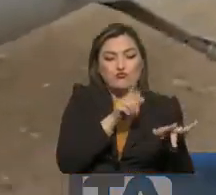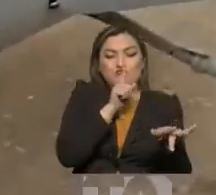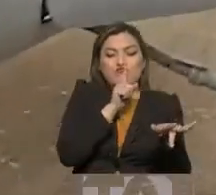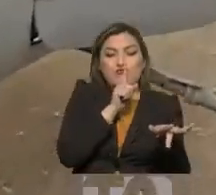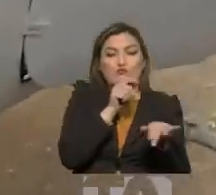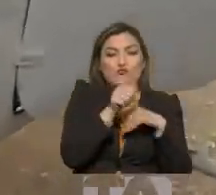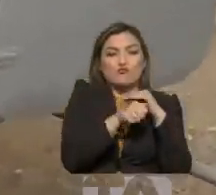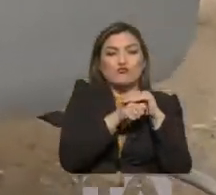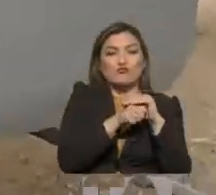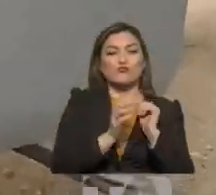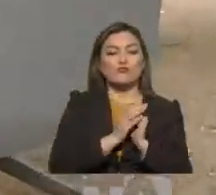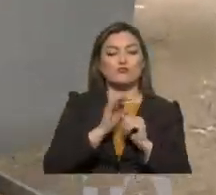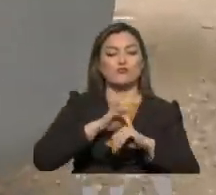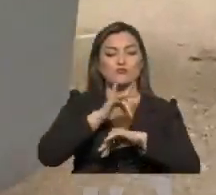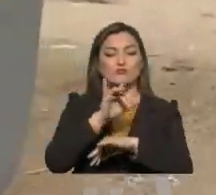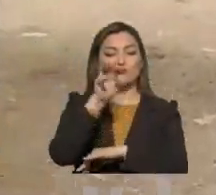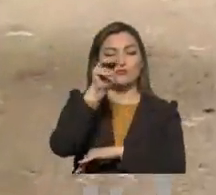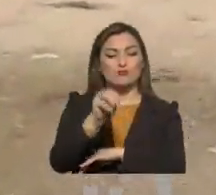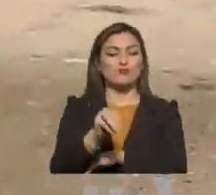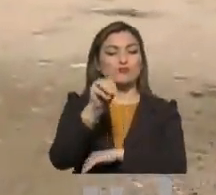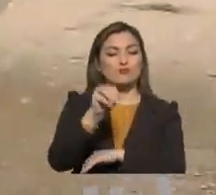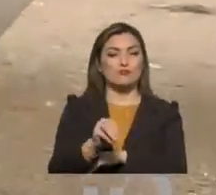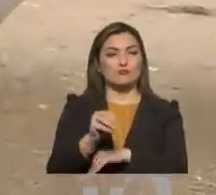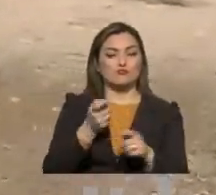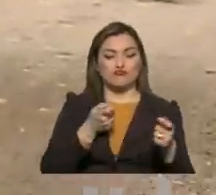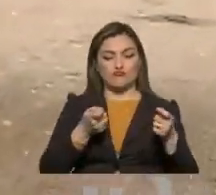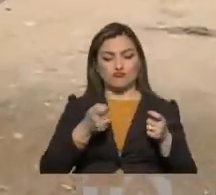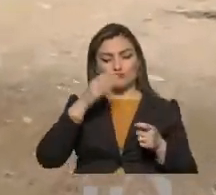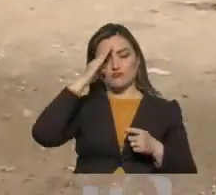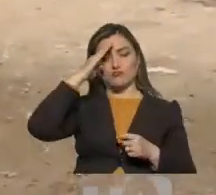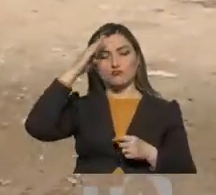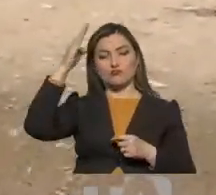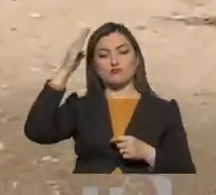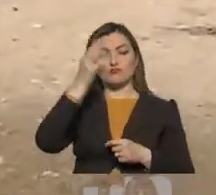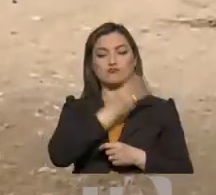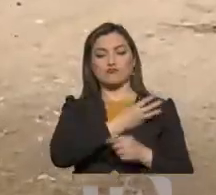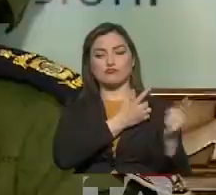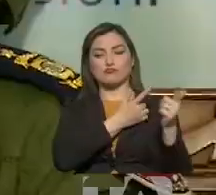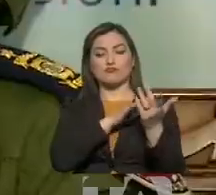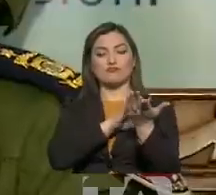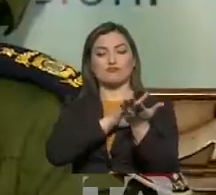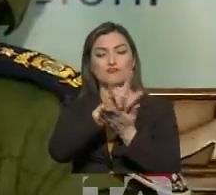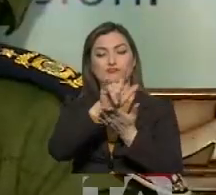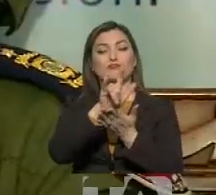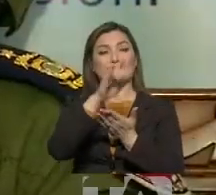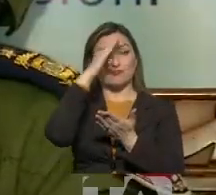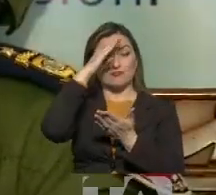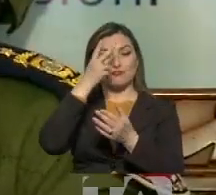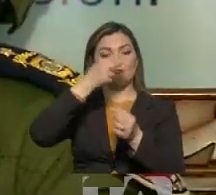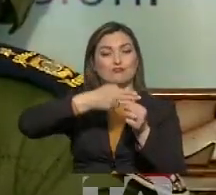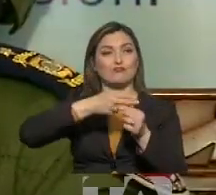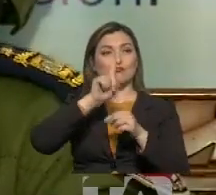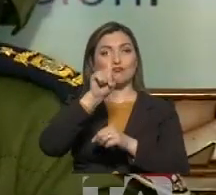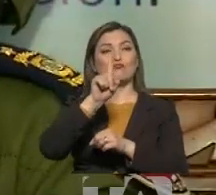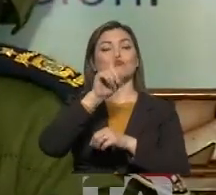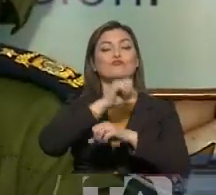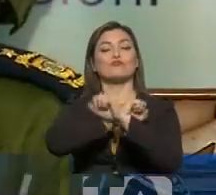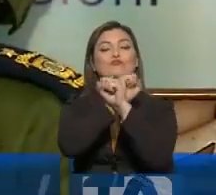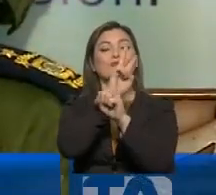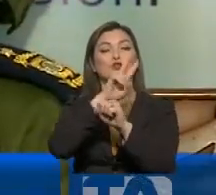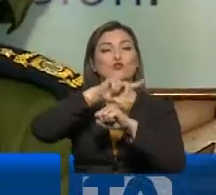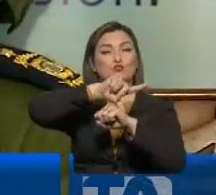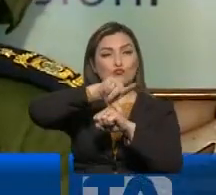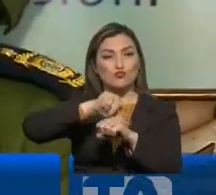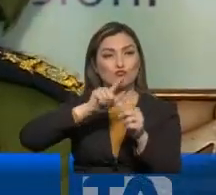de este martes como resultado de un operativo en el que participaron policías y miembros de la fuerza aérea a la 1 y 22 de la mañana logró